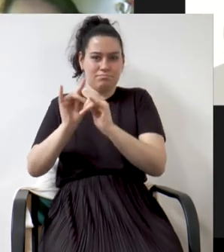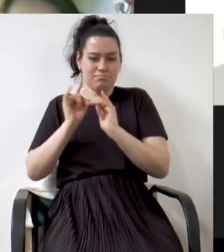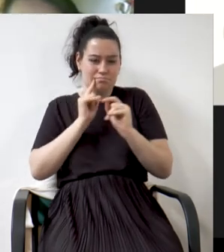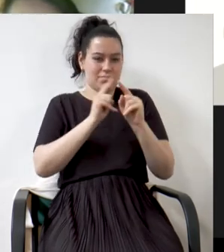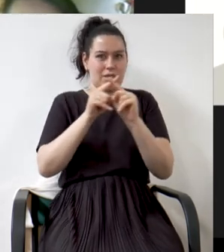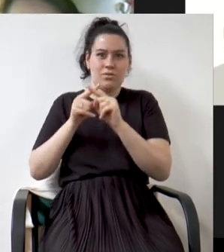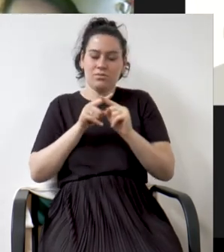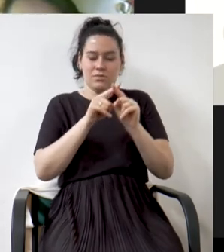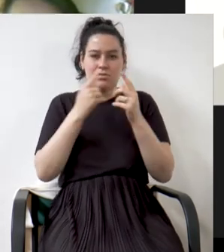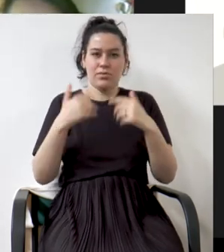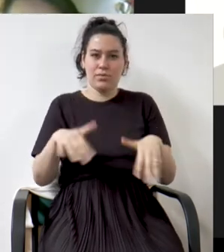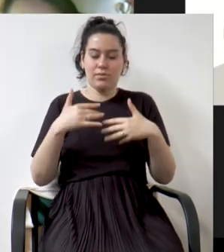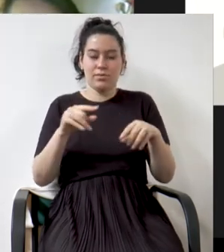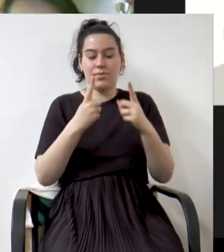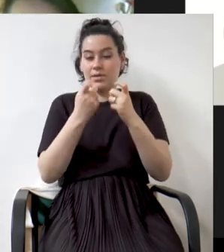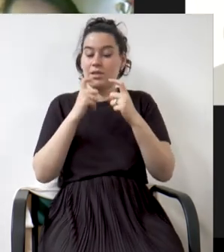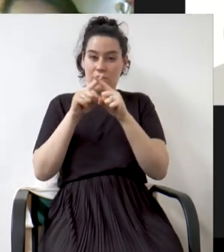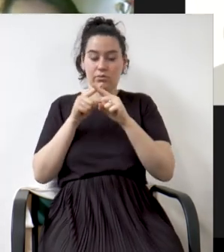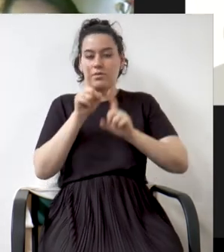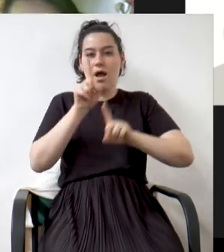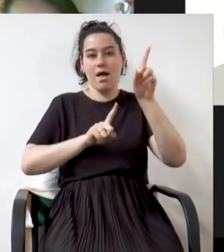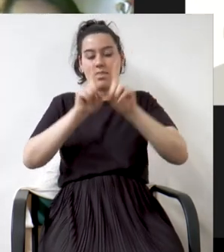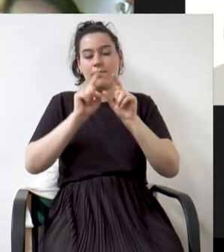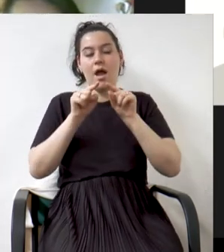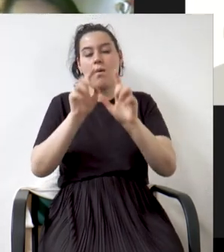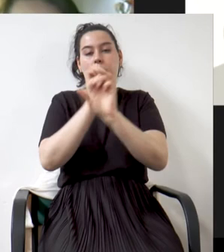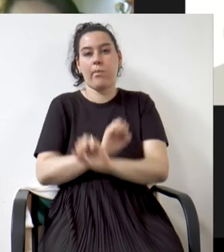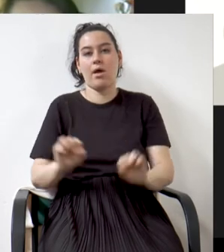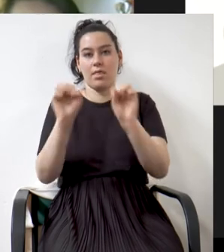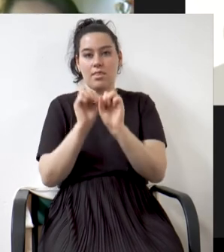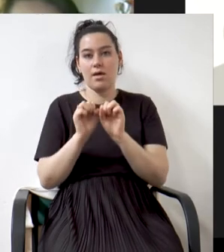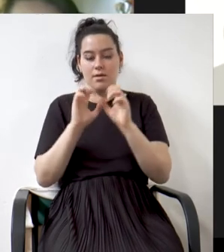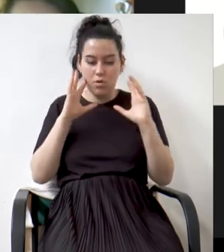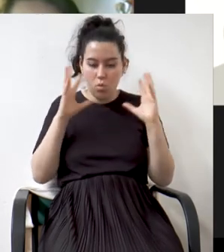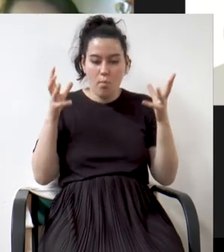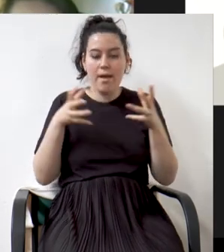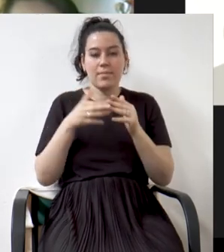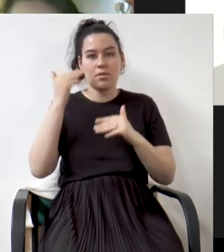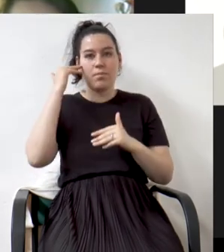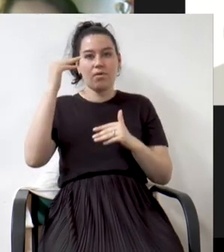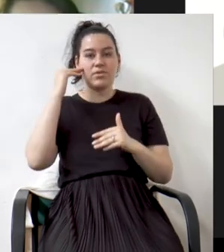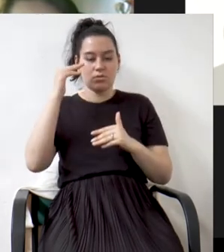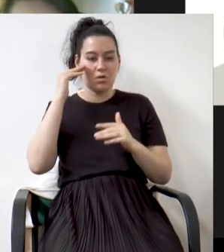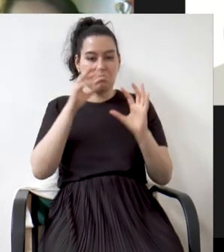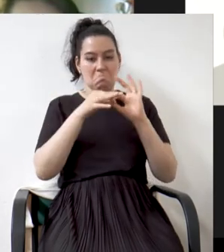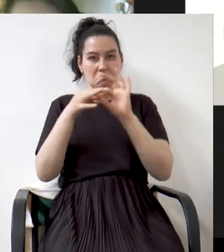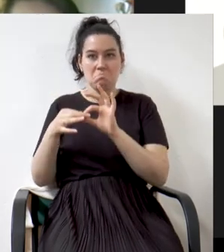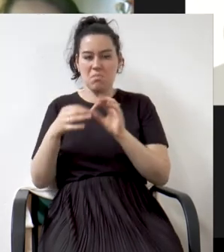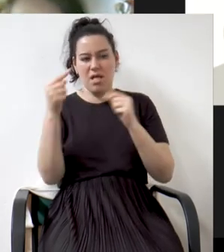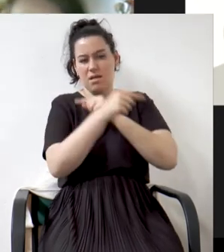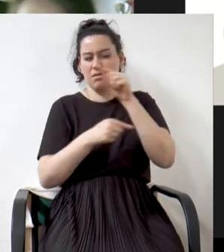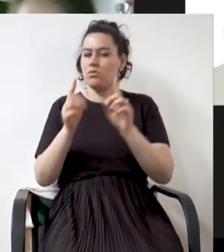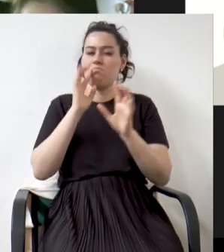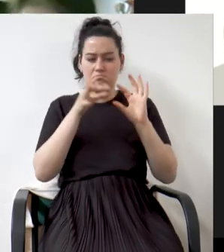discusión, pero académica, que permita un agrupamiento docente que sea coherente y que tenga una